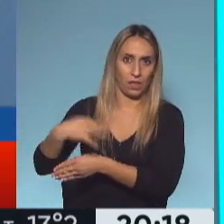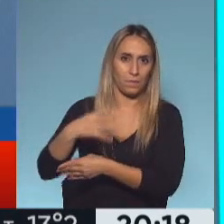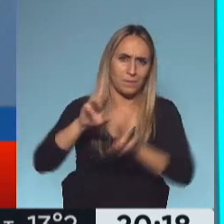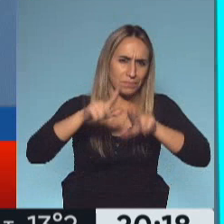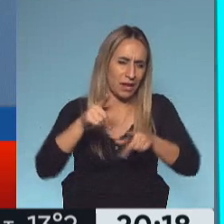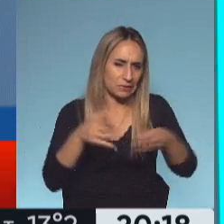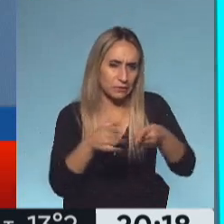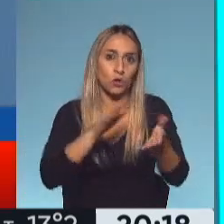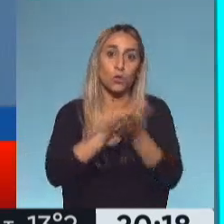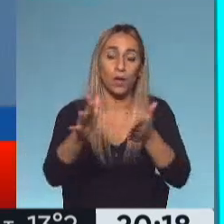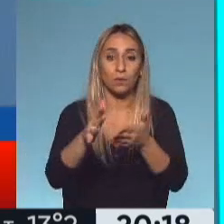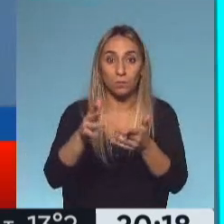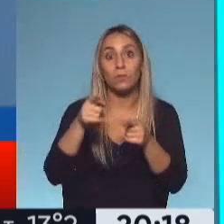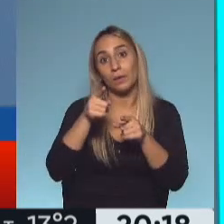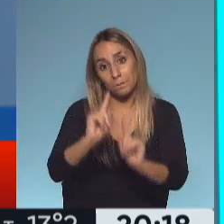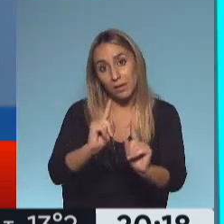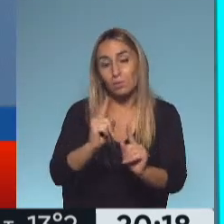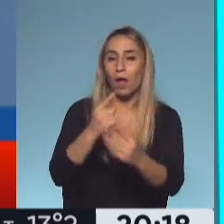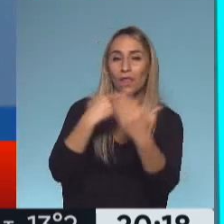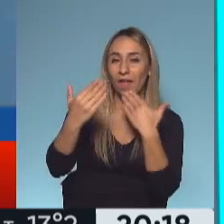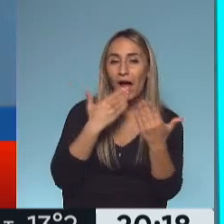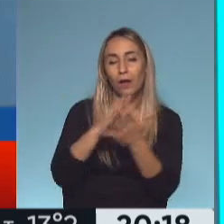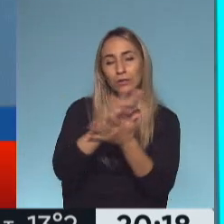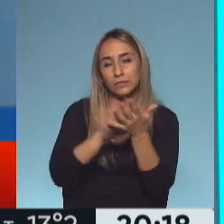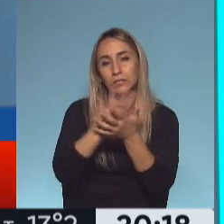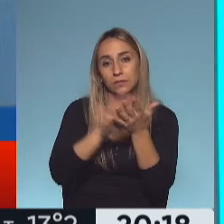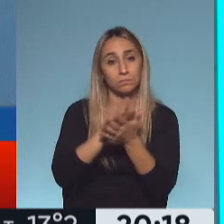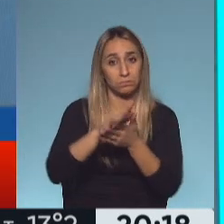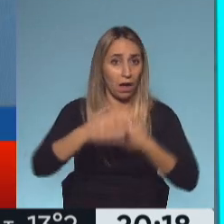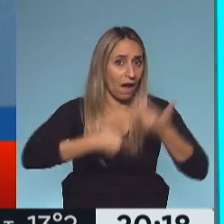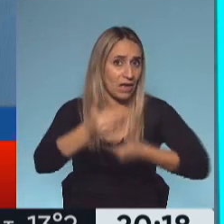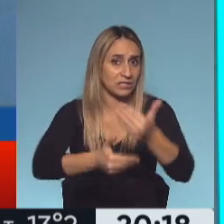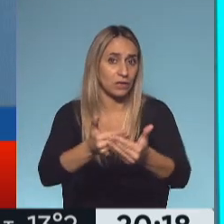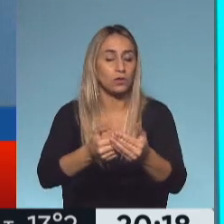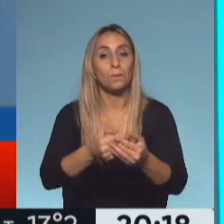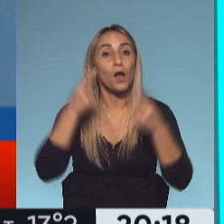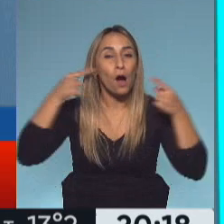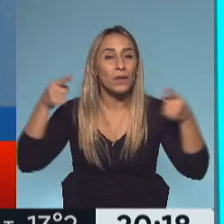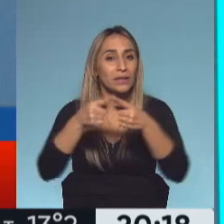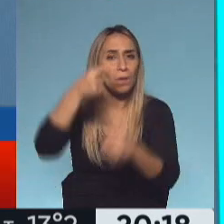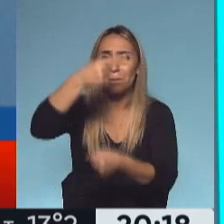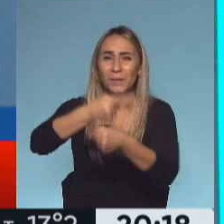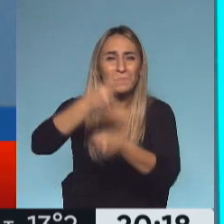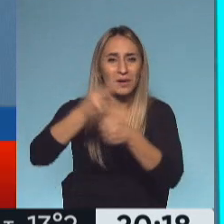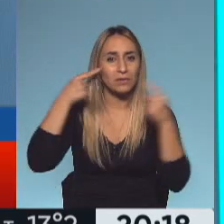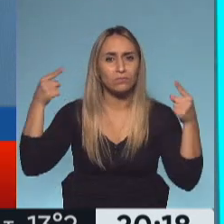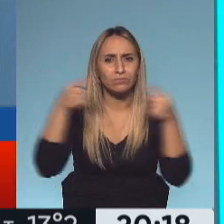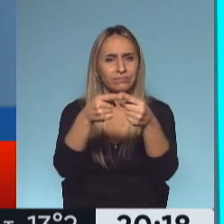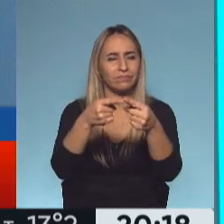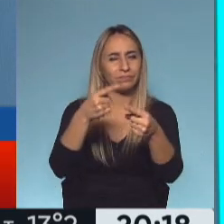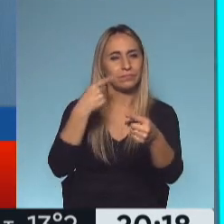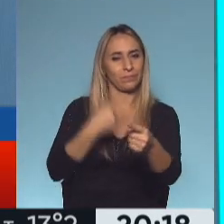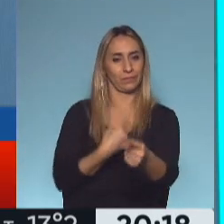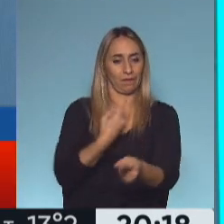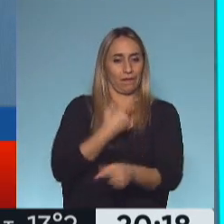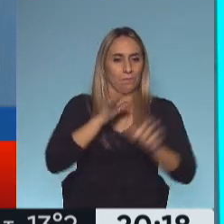diálogo constructivo está avanzando y, por supuesto, el gran objetivo en esto es generar una estrategia que